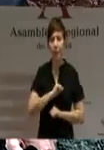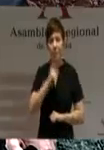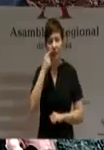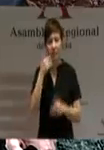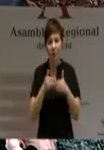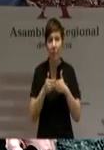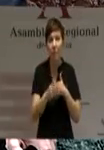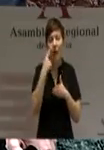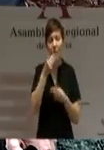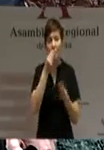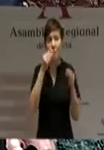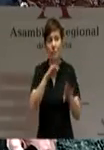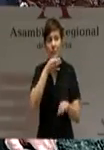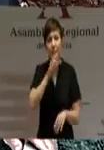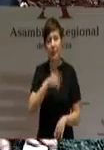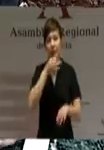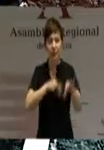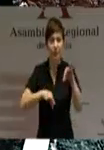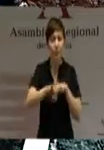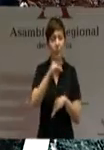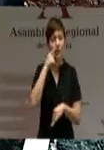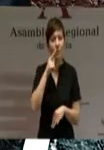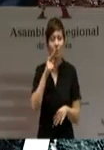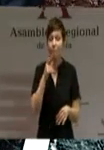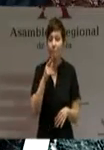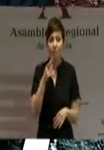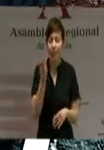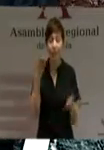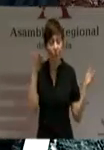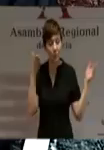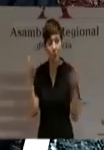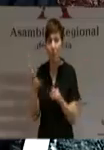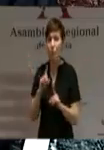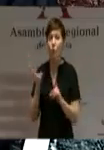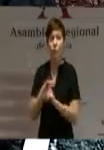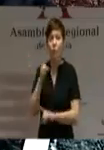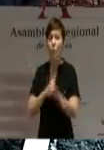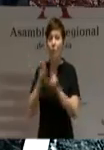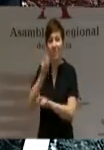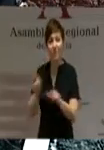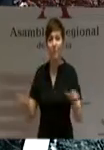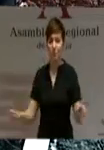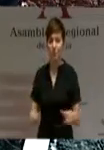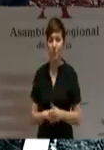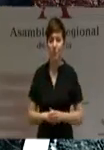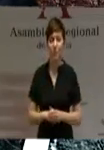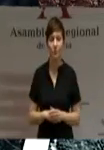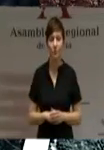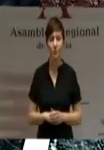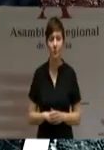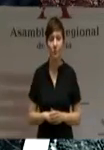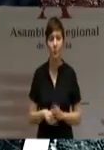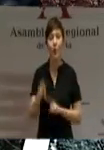cuitas sucesorias que de resolver los gravísimos problemas de nuestra ciudadanía. ¿Y cuáles son esos